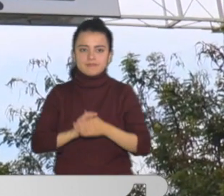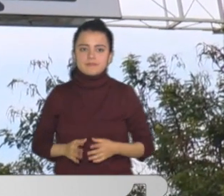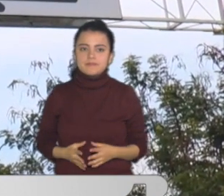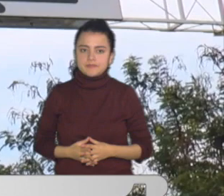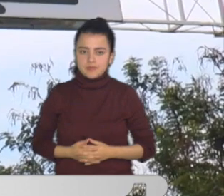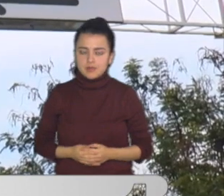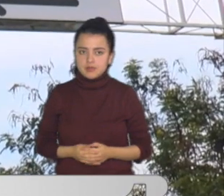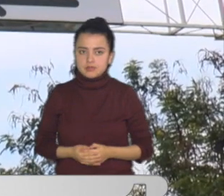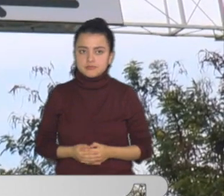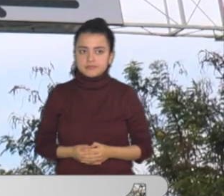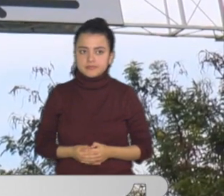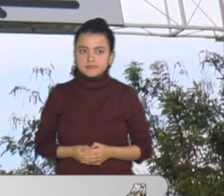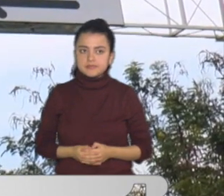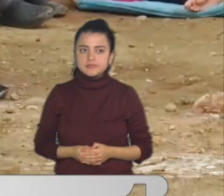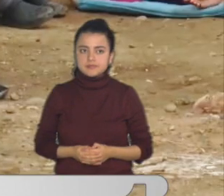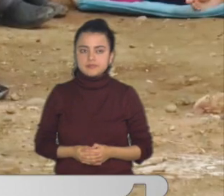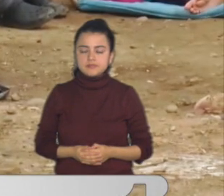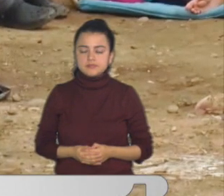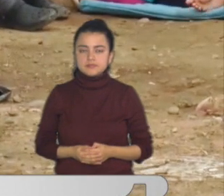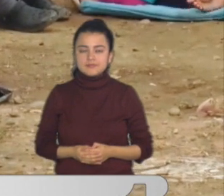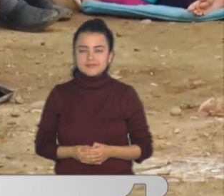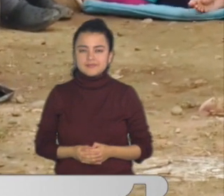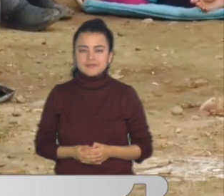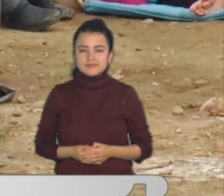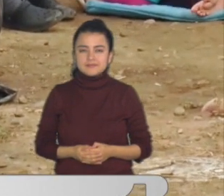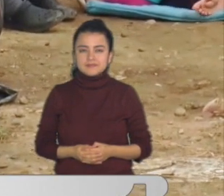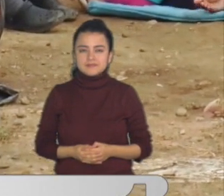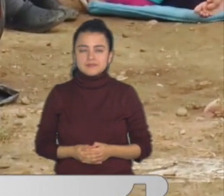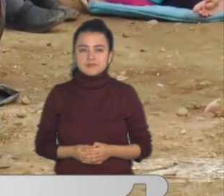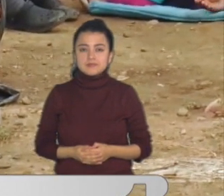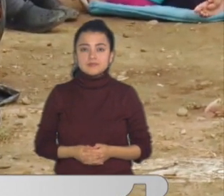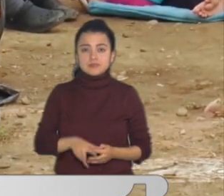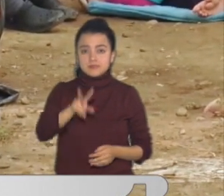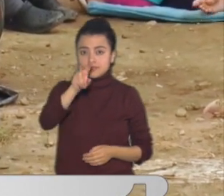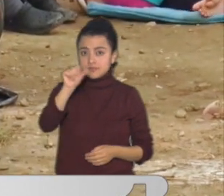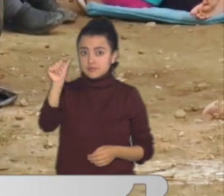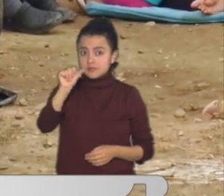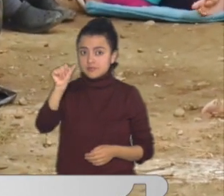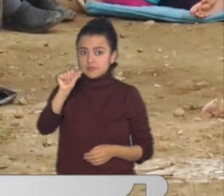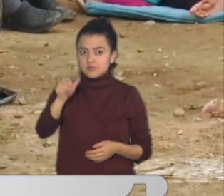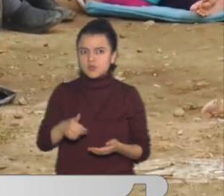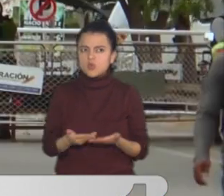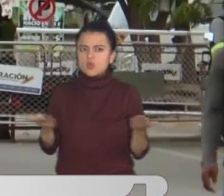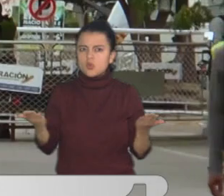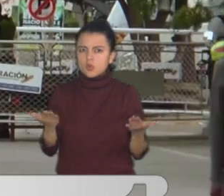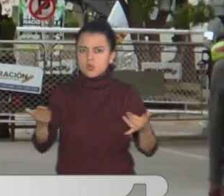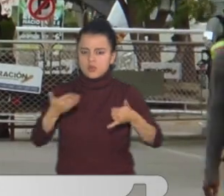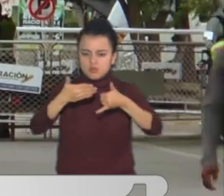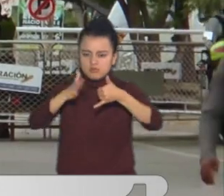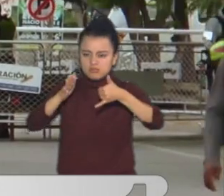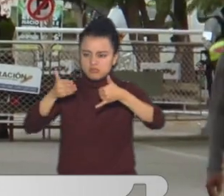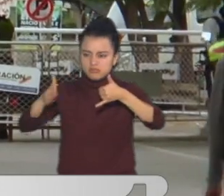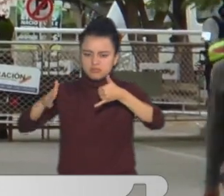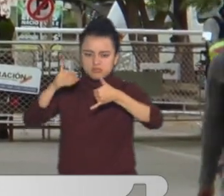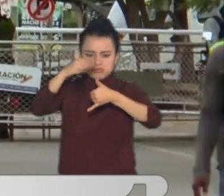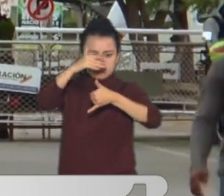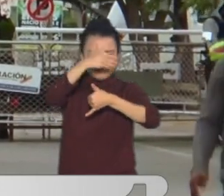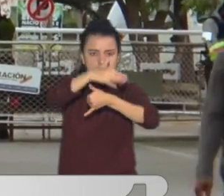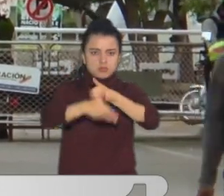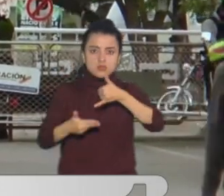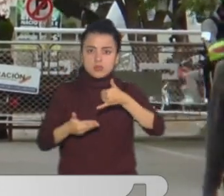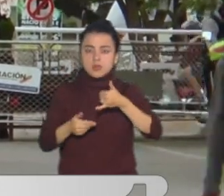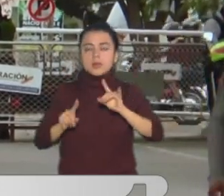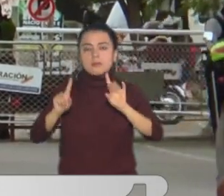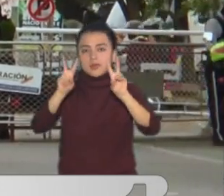aún cuáles serán los cambios por los que atravesarán las fronteras en el país a partir del 7 de agosto. Comercio, seguridad y dignidad entre los